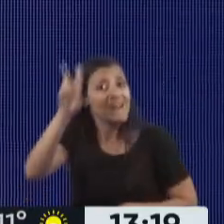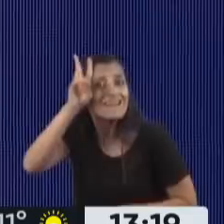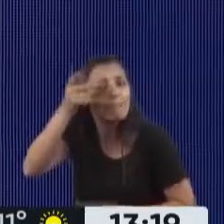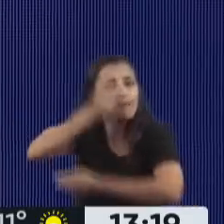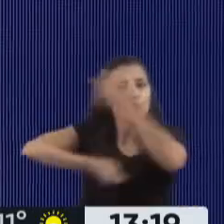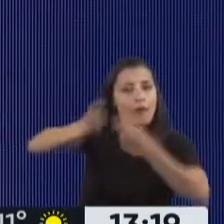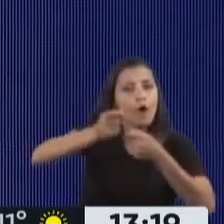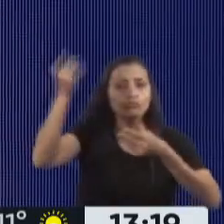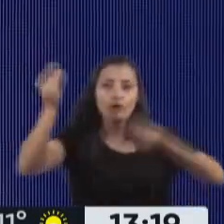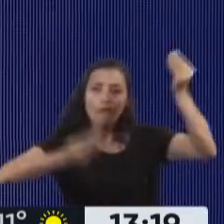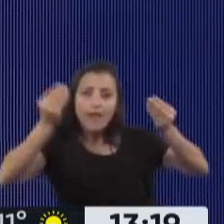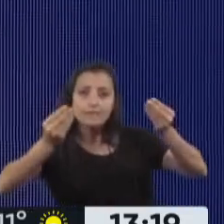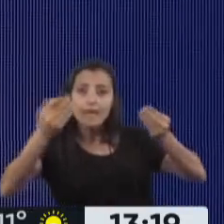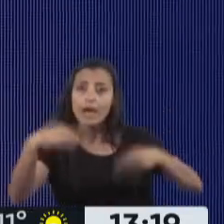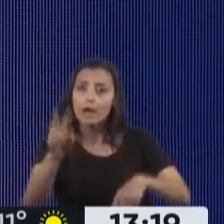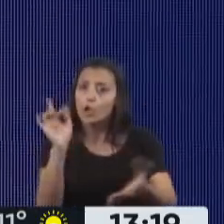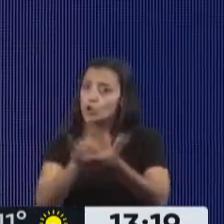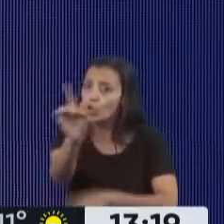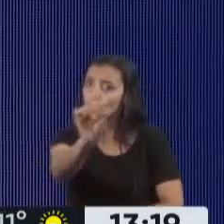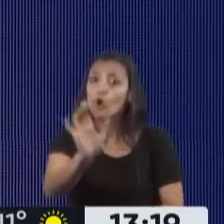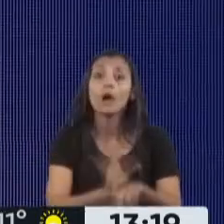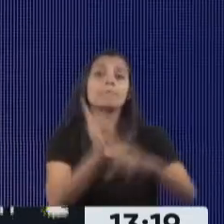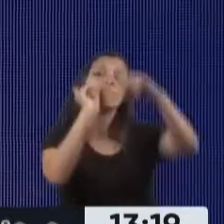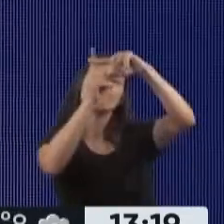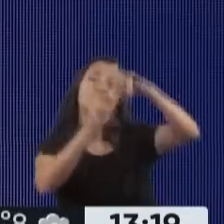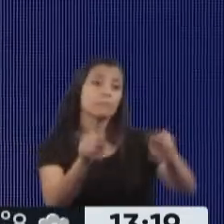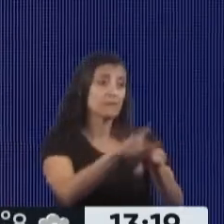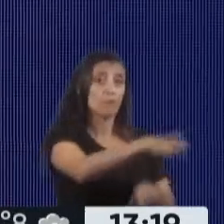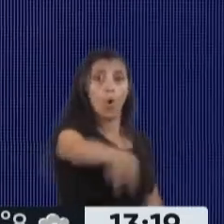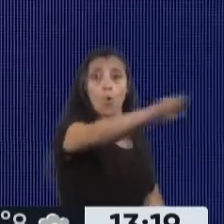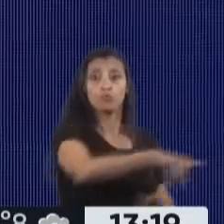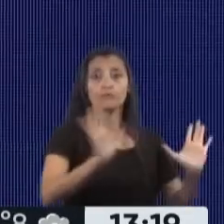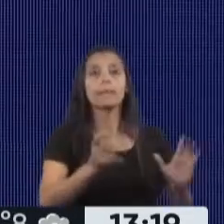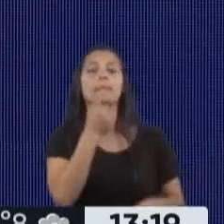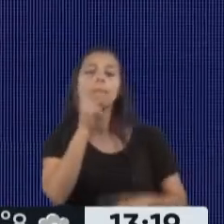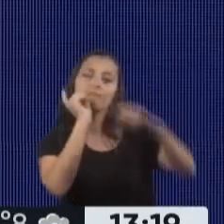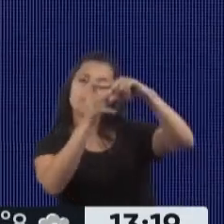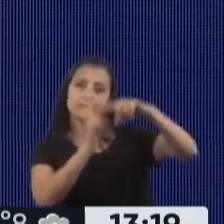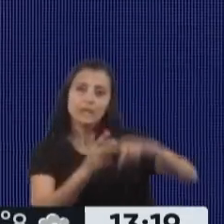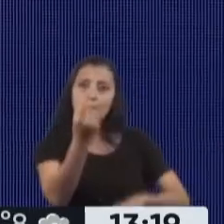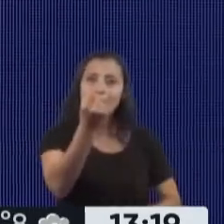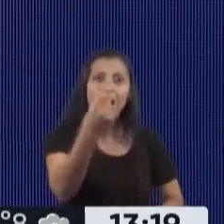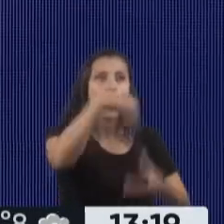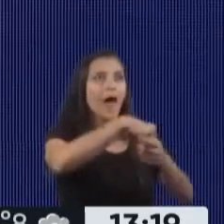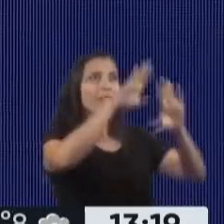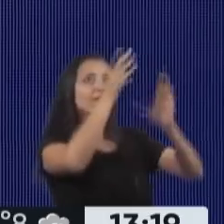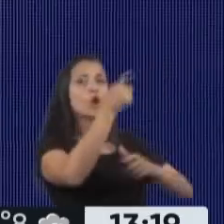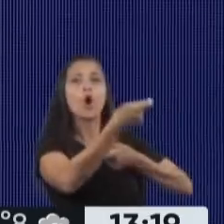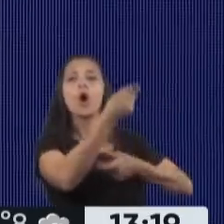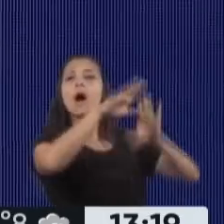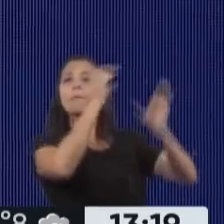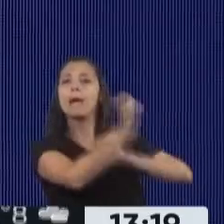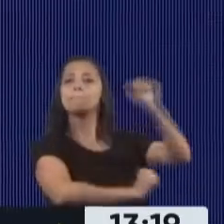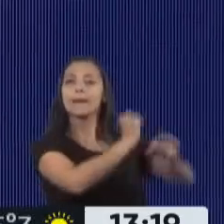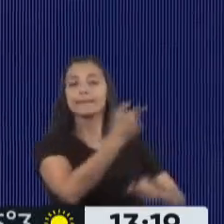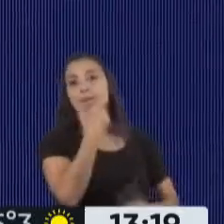negocio es la cuenta que ustedes utilizan para cuando calculan el valor de una empresa.